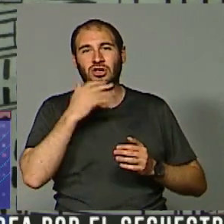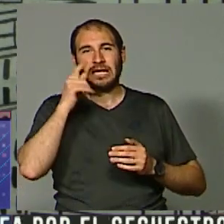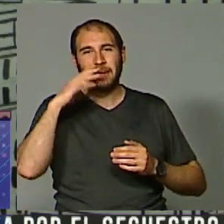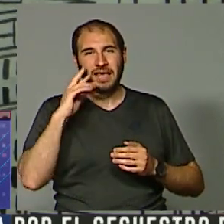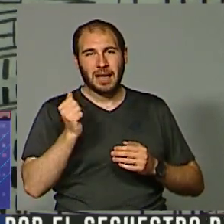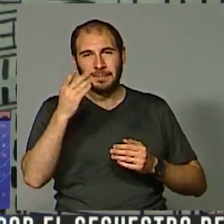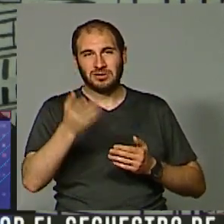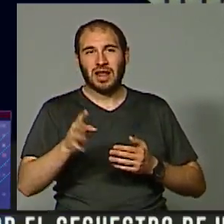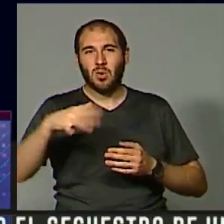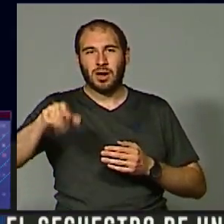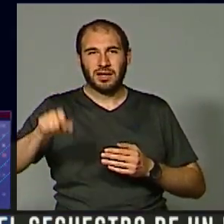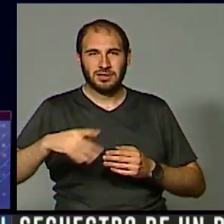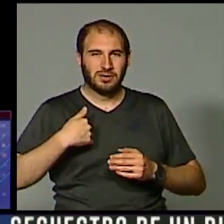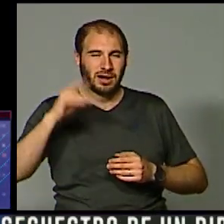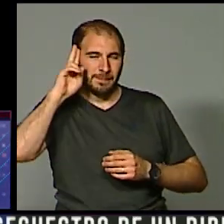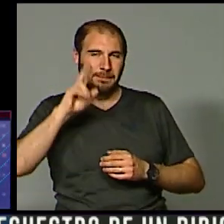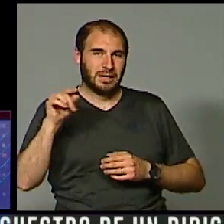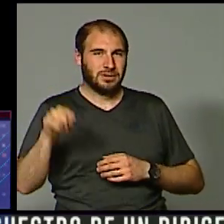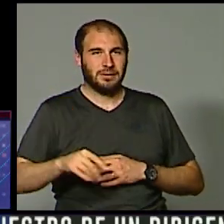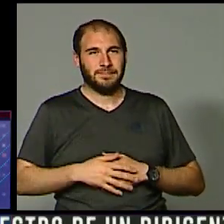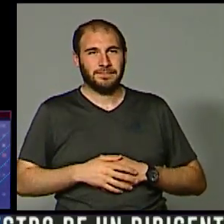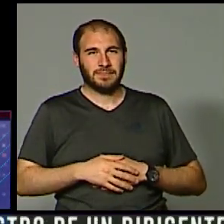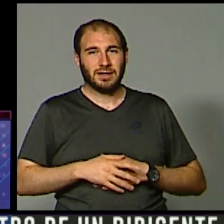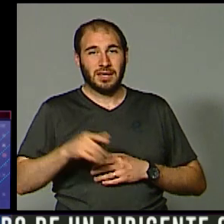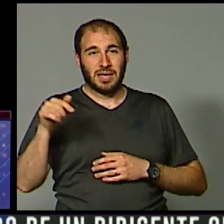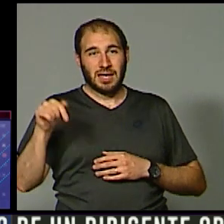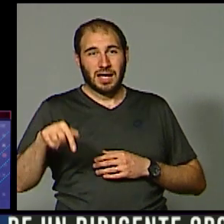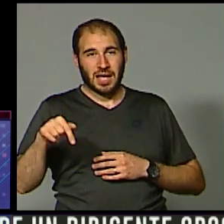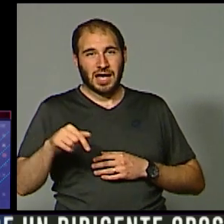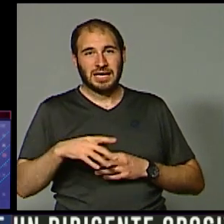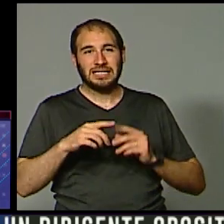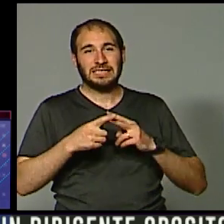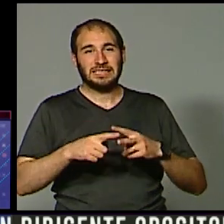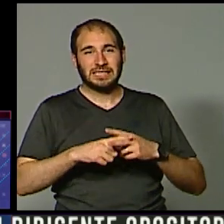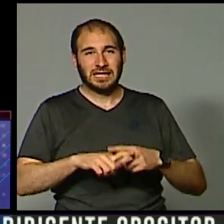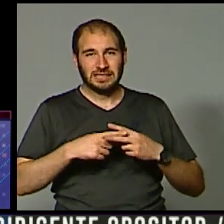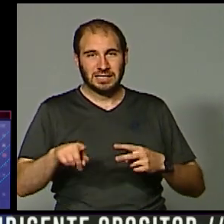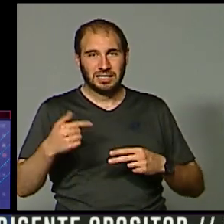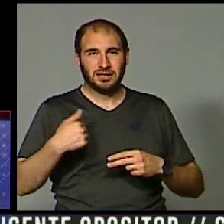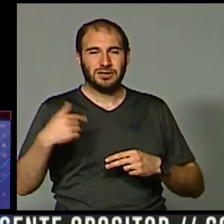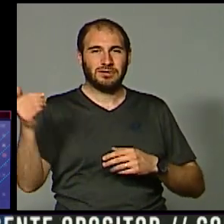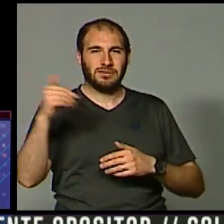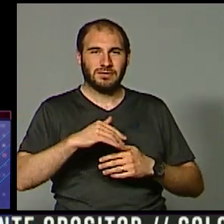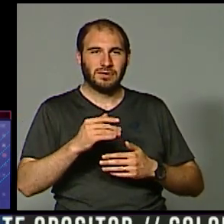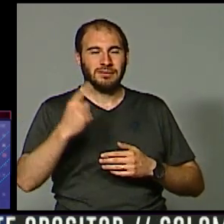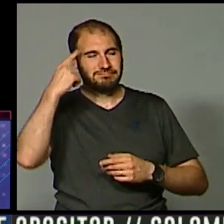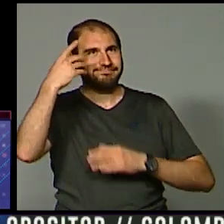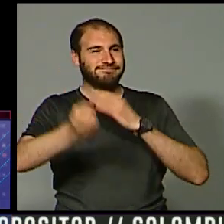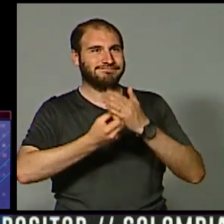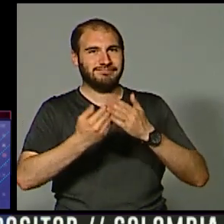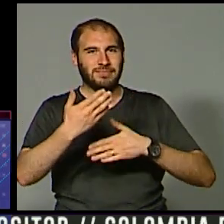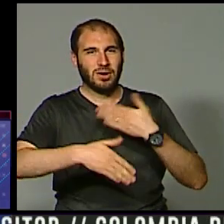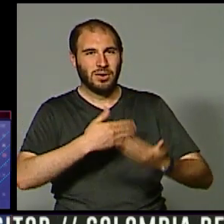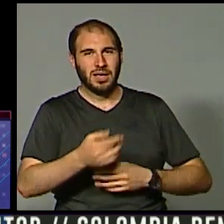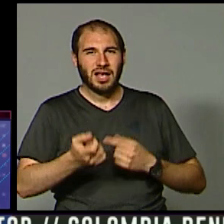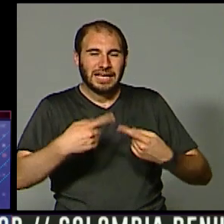autor catalán que admiro muchísimo. Y bueno, a raíz de ese taller vine como con mucha inspiración y tenía como